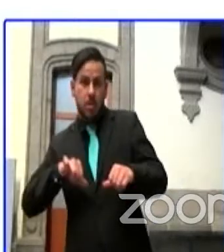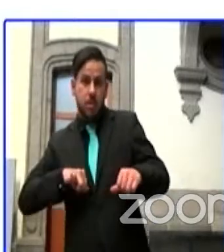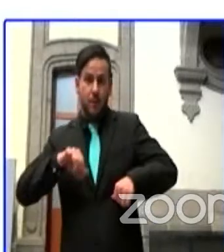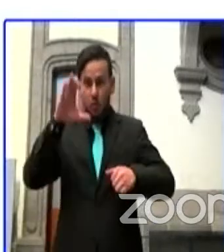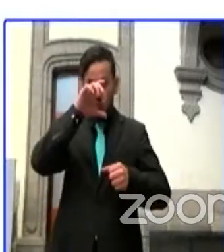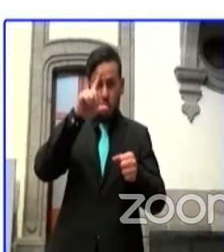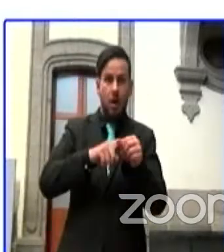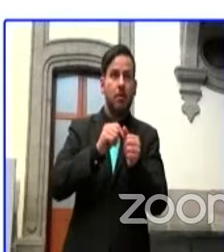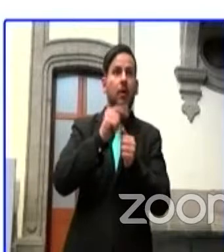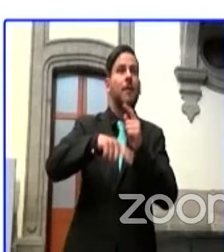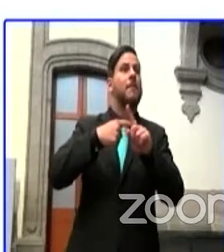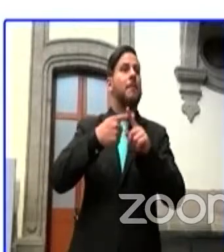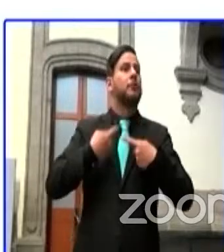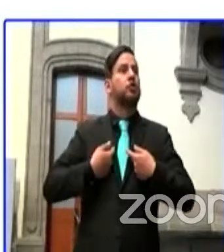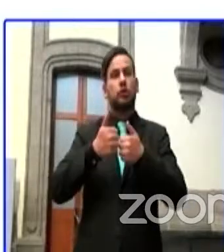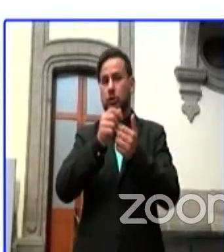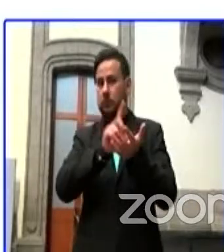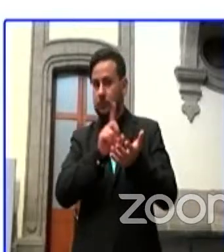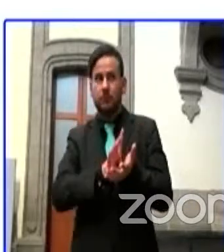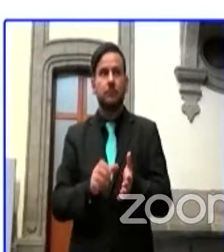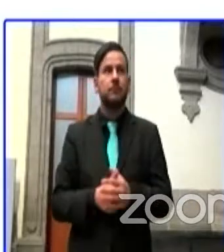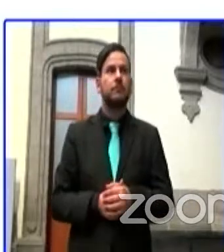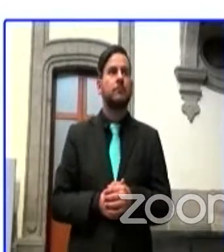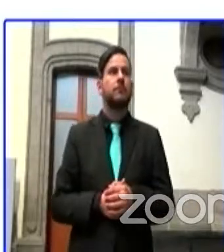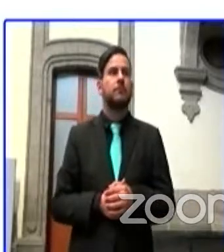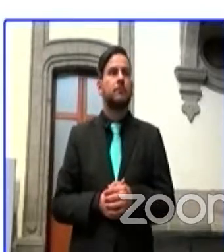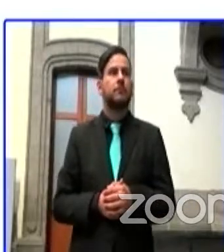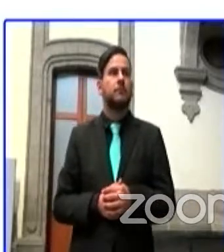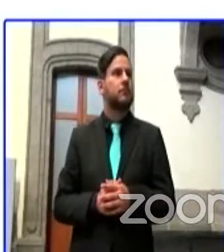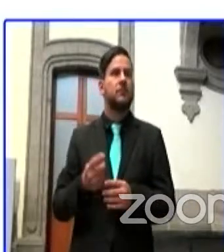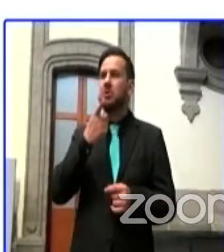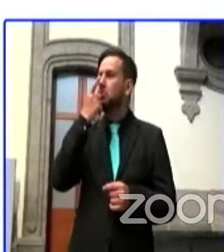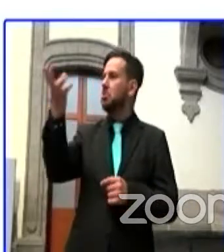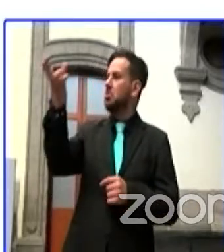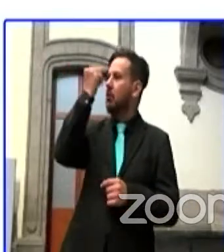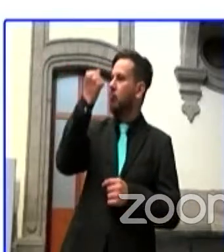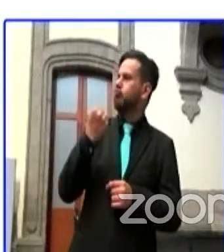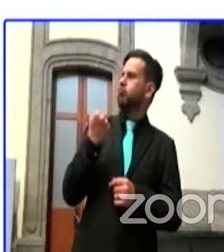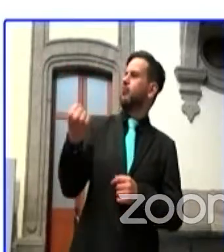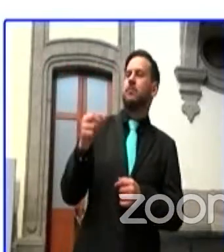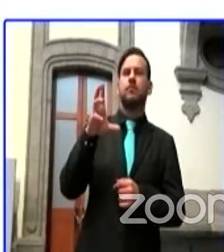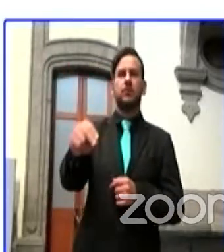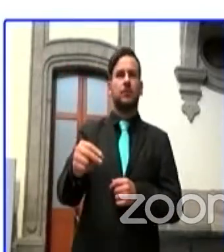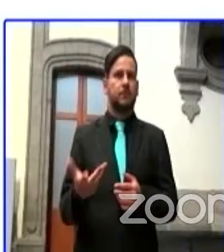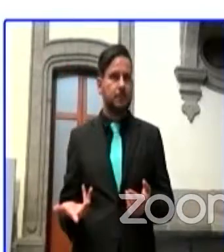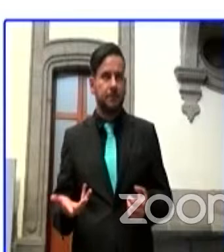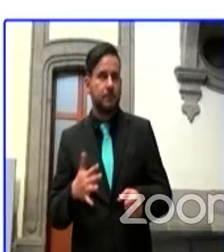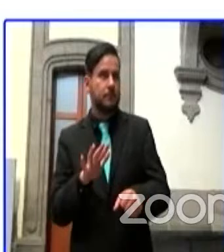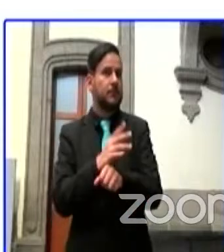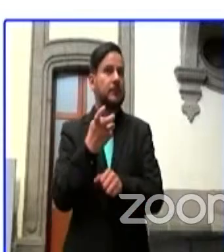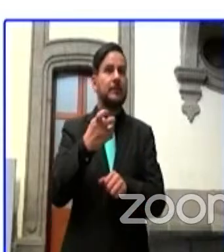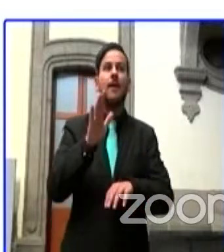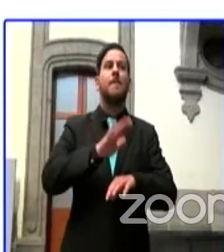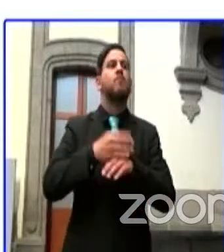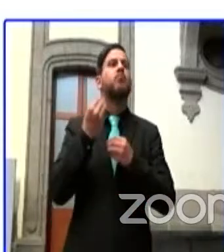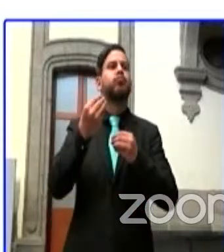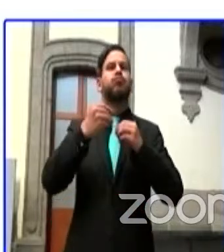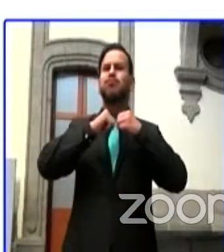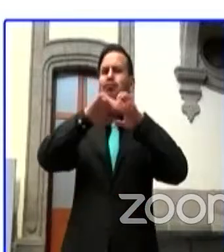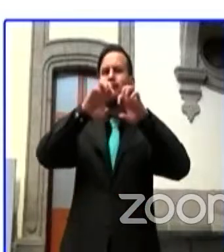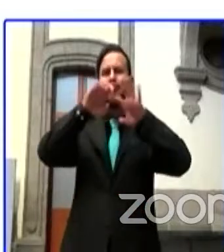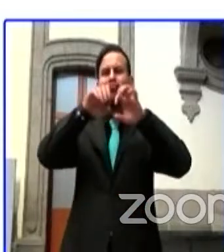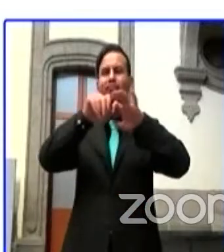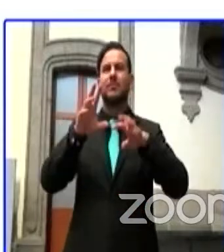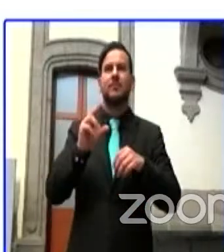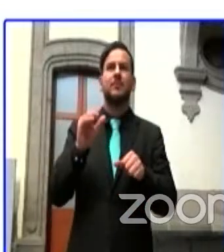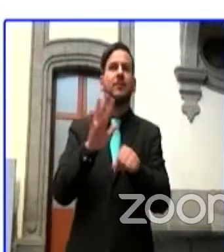personas con discapacidad. Y se opusieron porque eso iba a hacer mucho ruido,